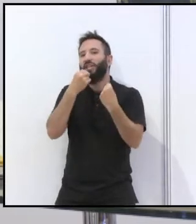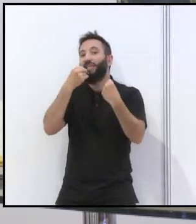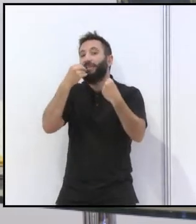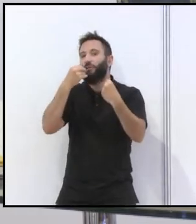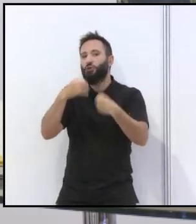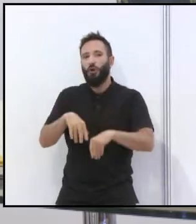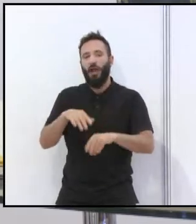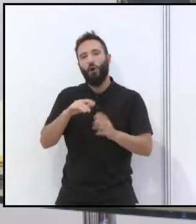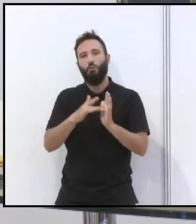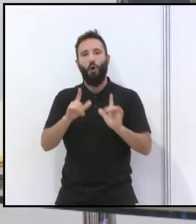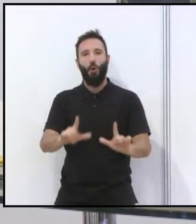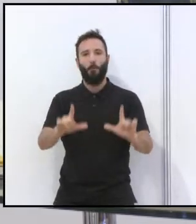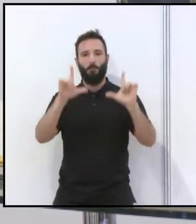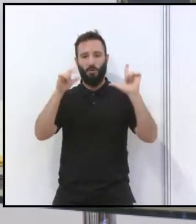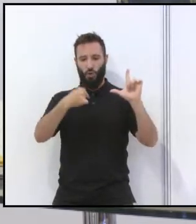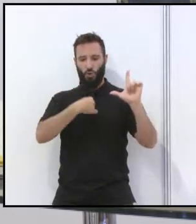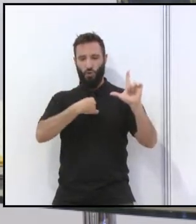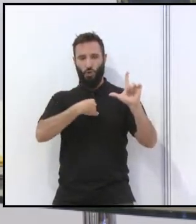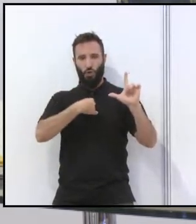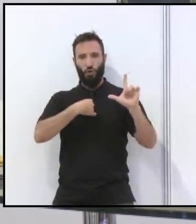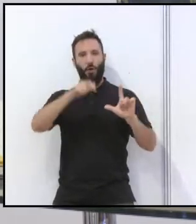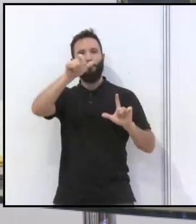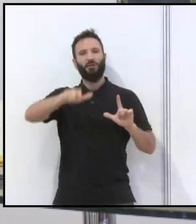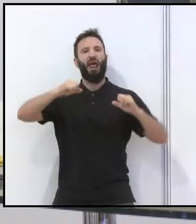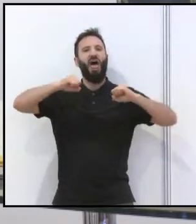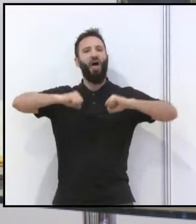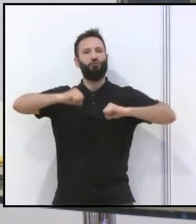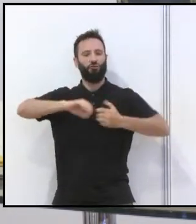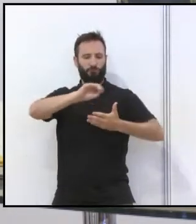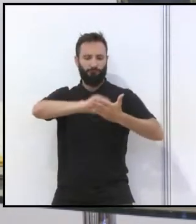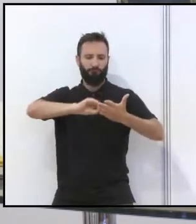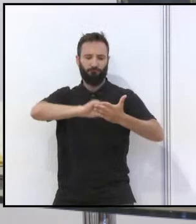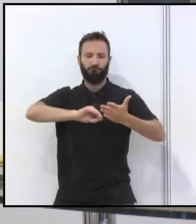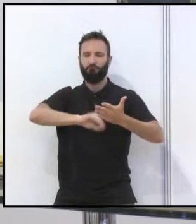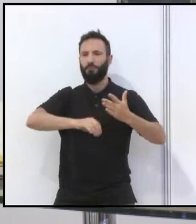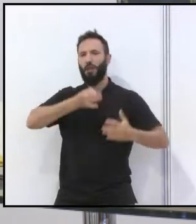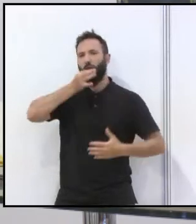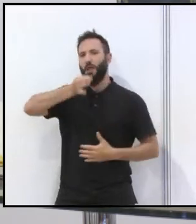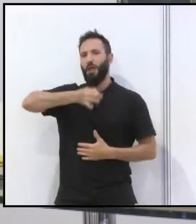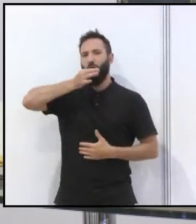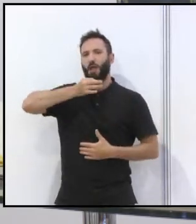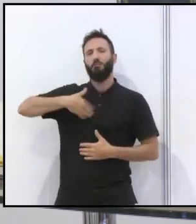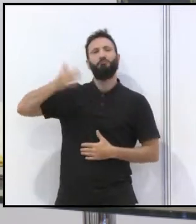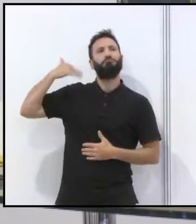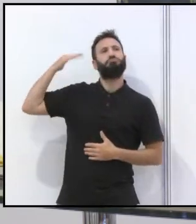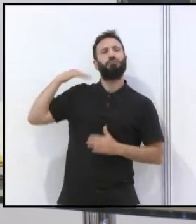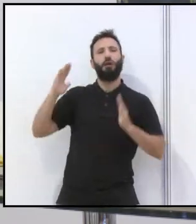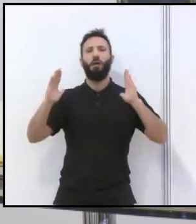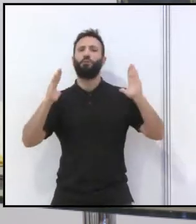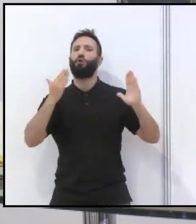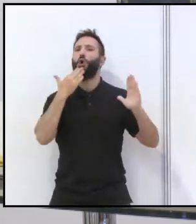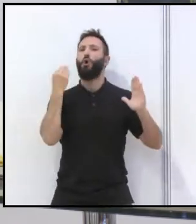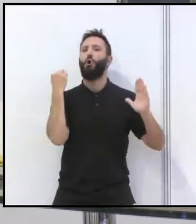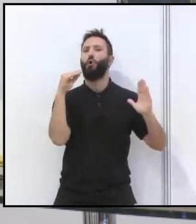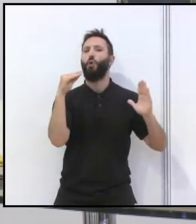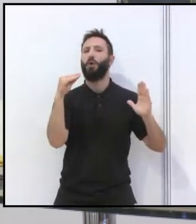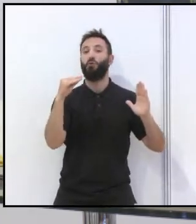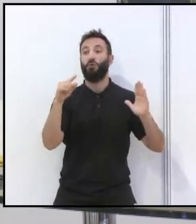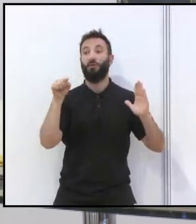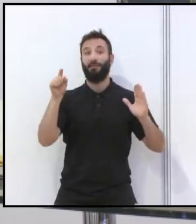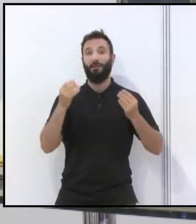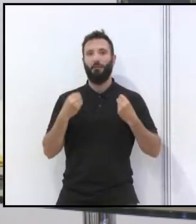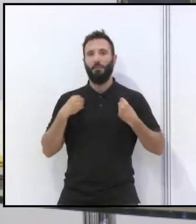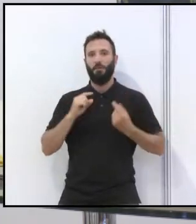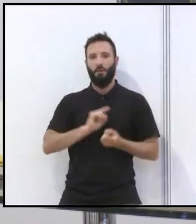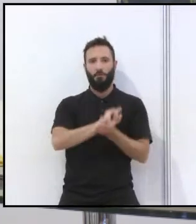desde una primera persona por un personaje adulto y que narra un episodio de su juventud o adolescencia que les cambió la